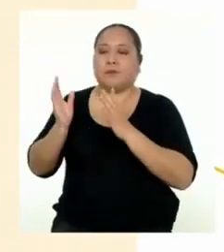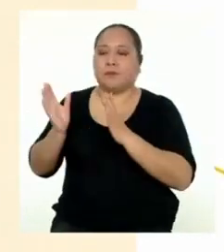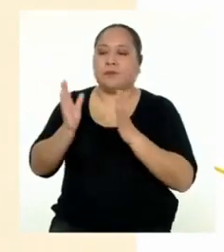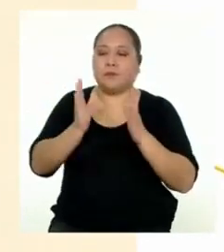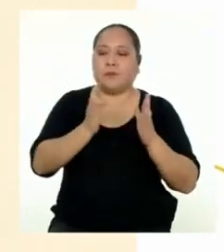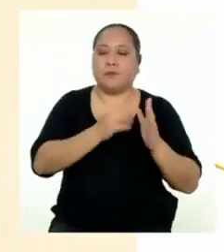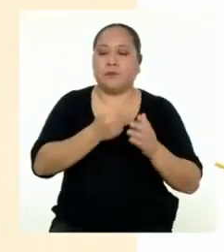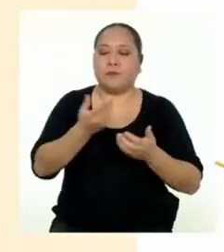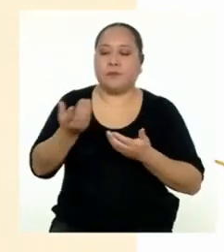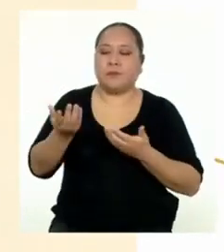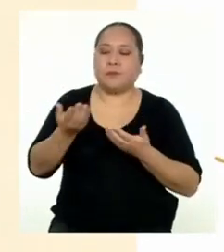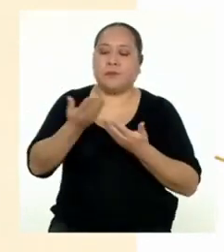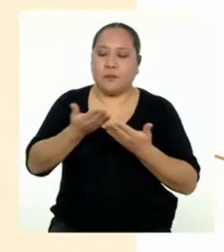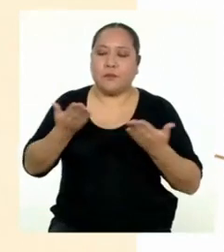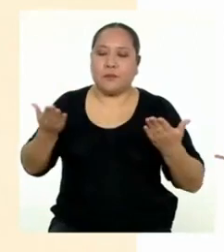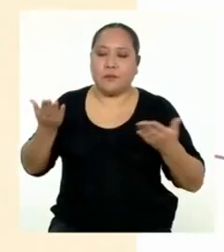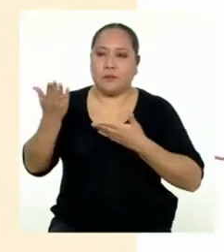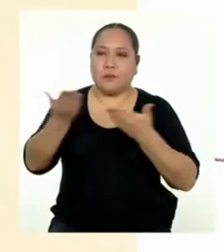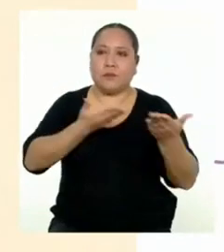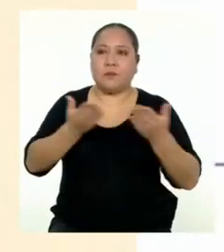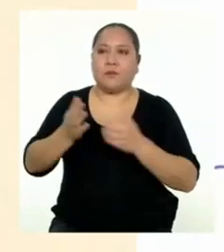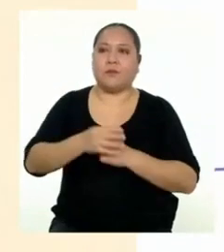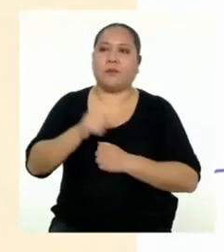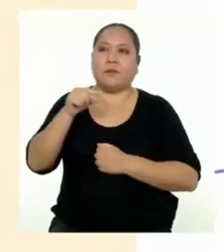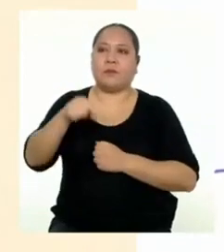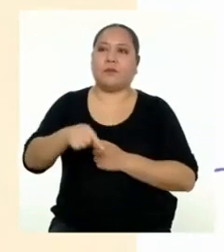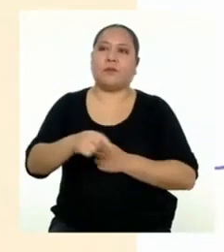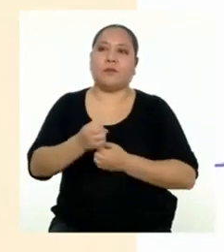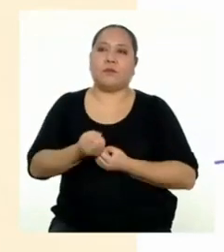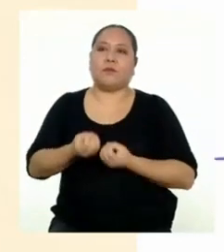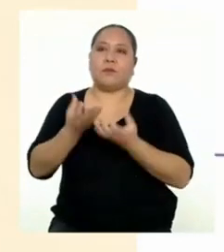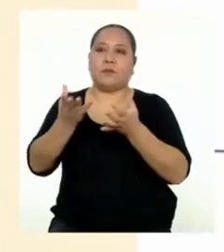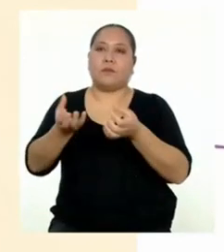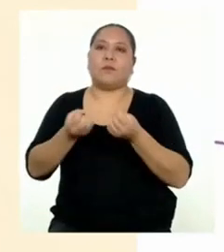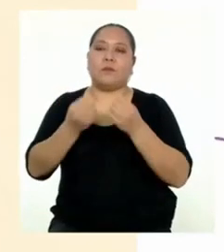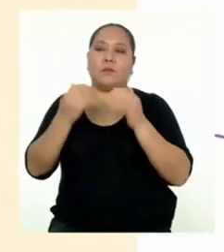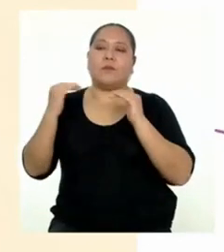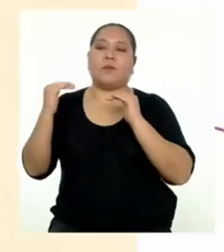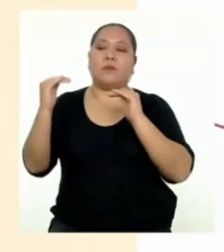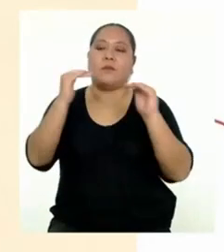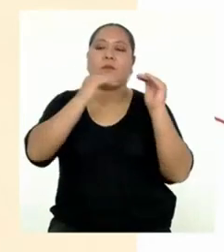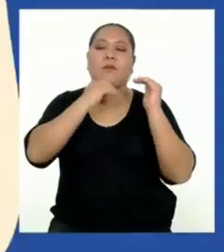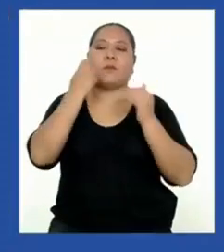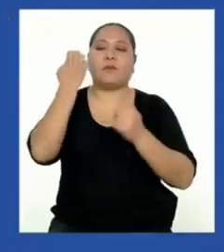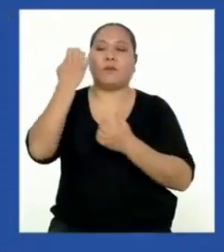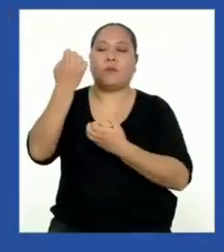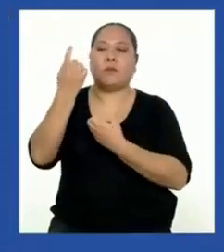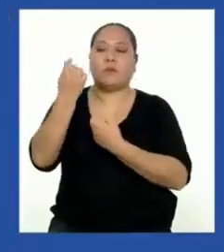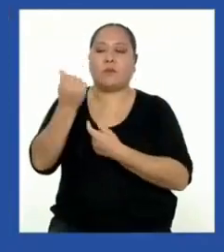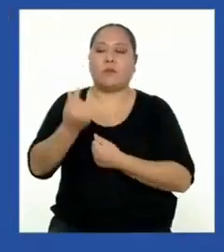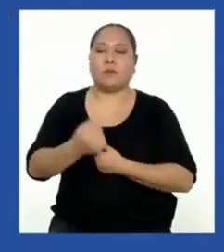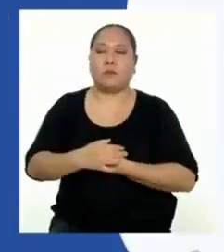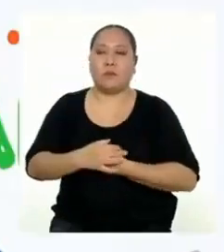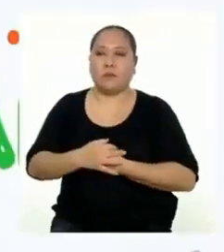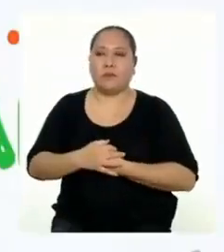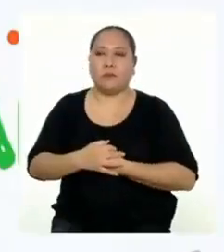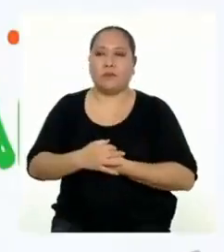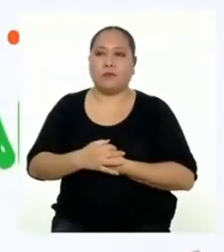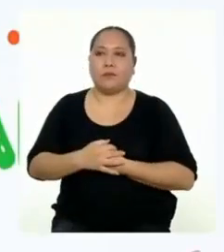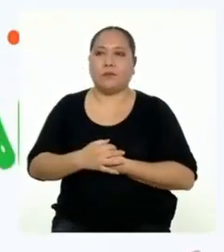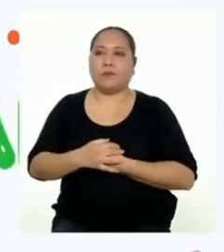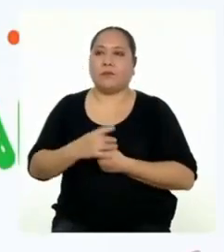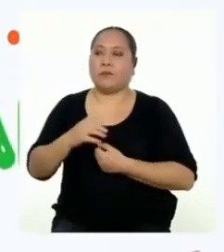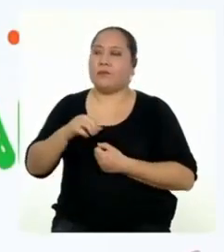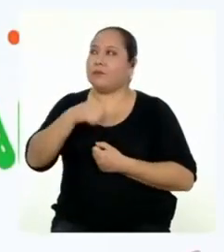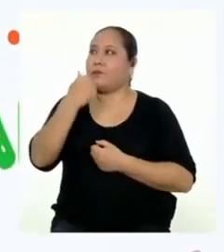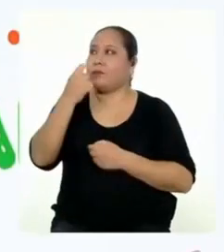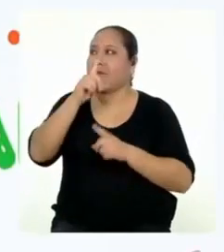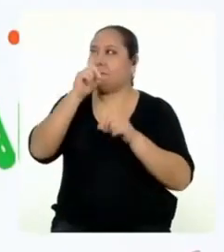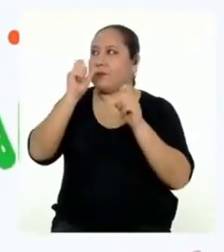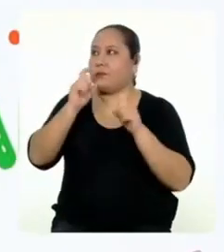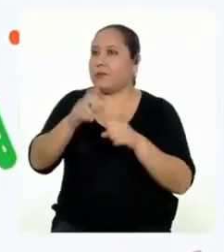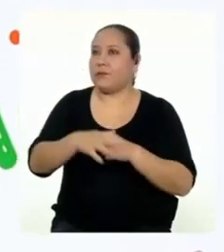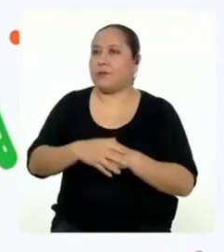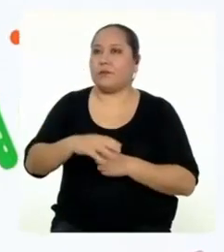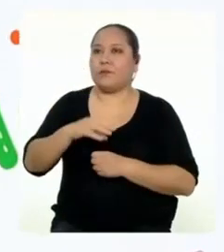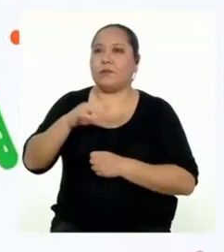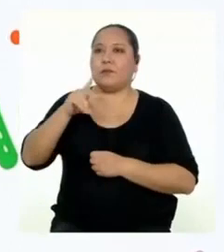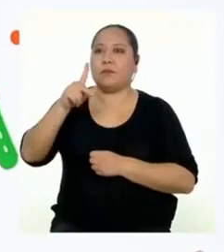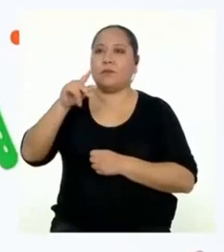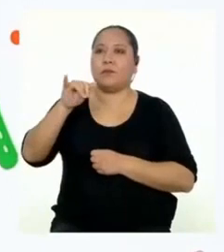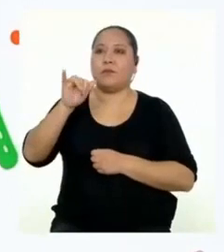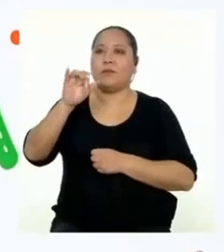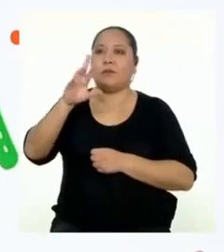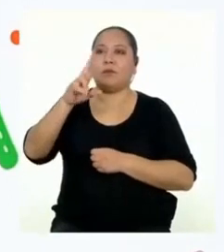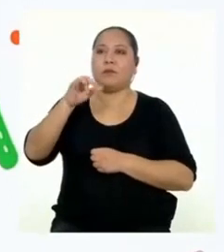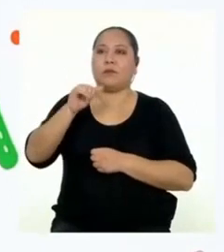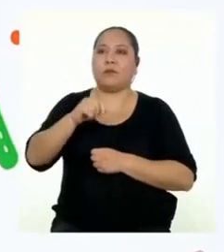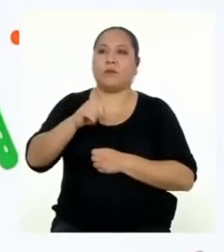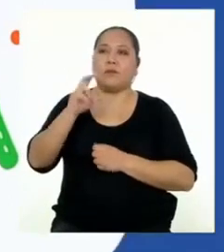los bienes y servicios, de tal manera que se pueda garantizar el equilibrio económico. Nuestra siguiente pregunta es de